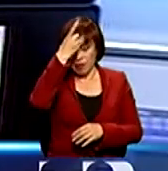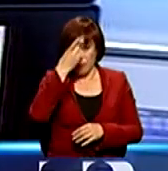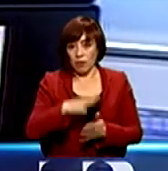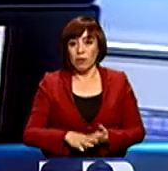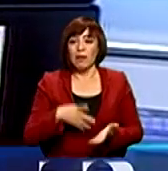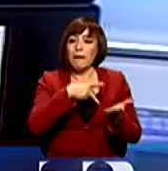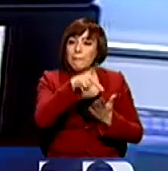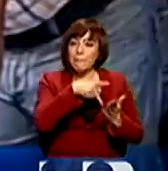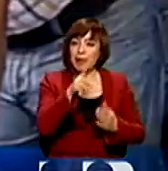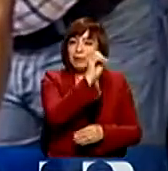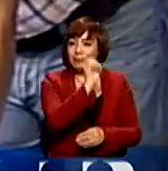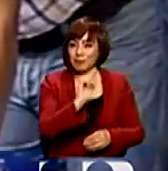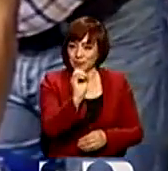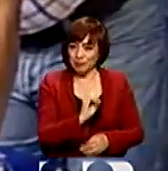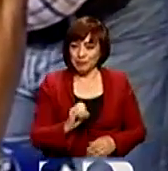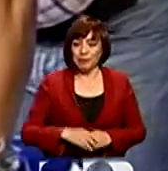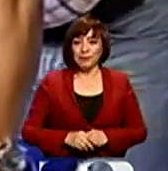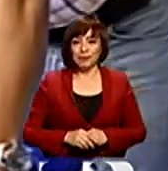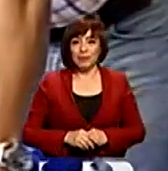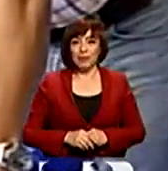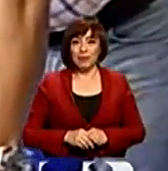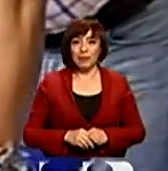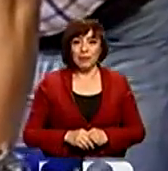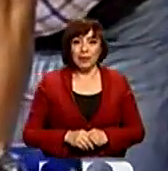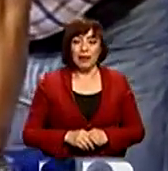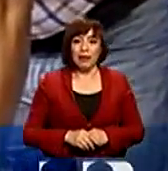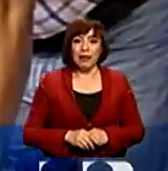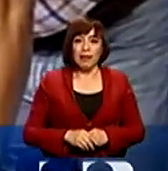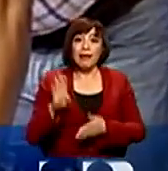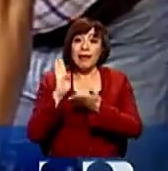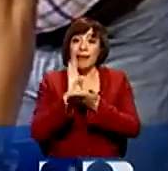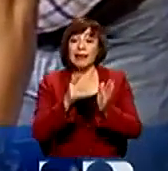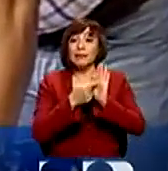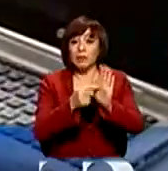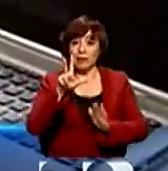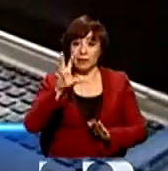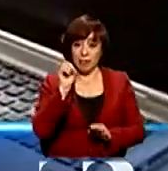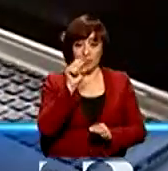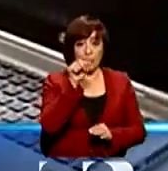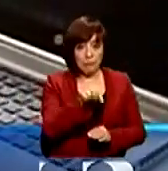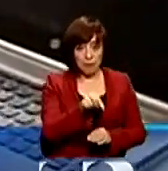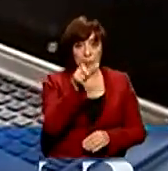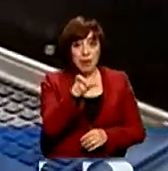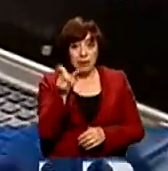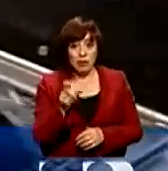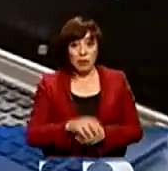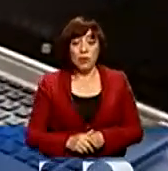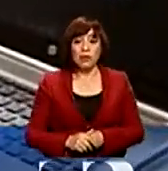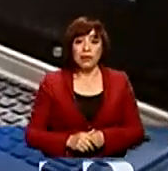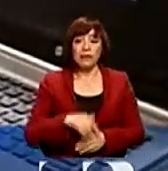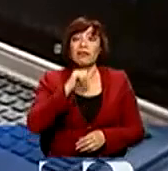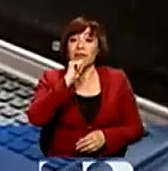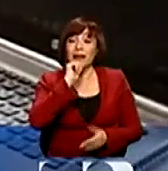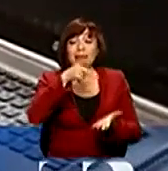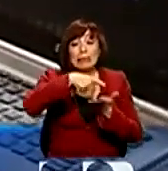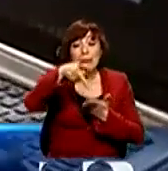intereses. A nivel nacional, el IES proyecta que 30.000 afiliados se pongan al día hasta que finalice la etapa de remisión